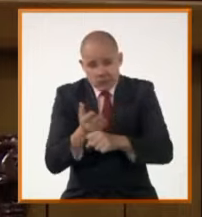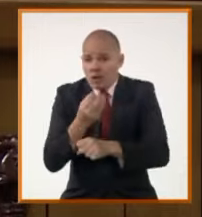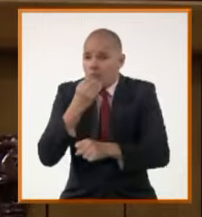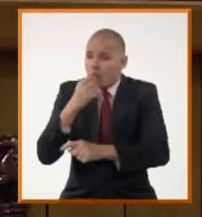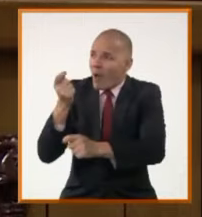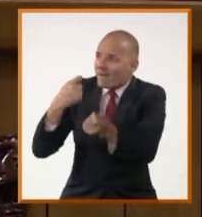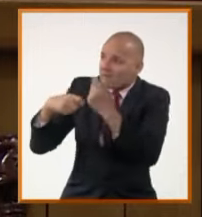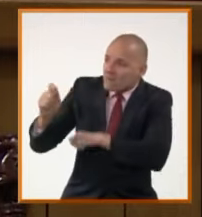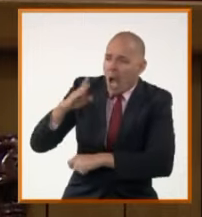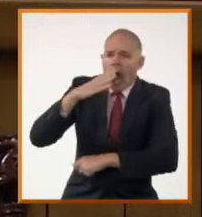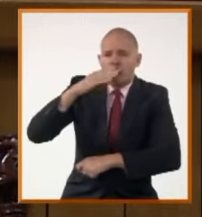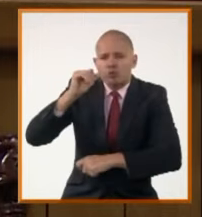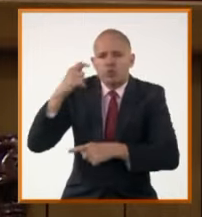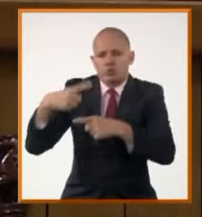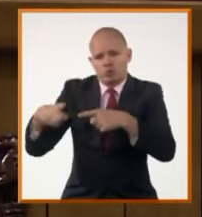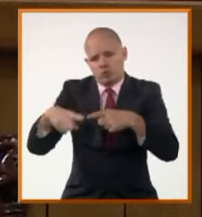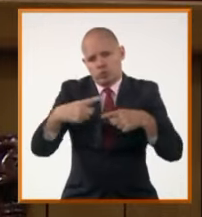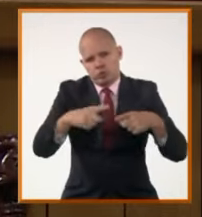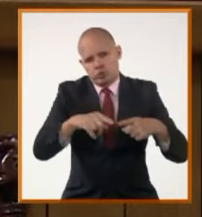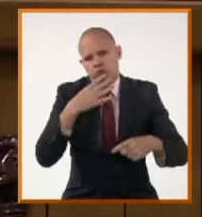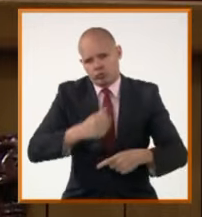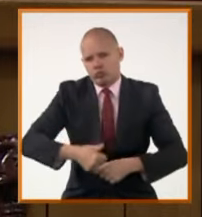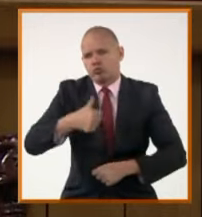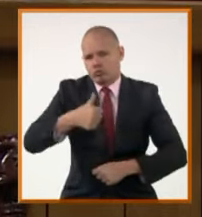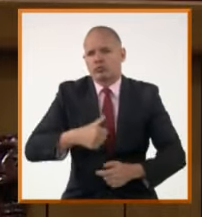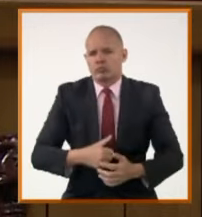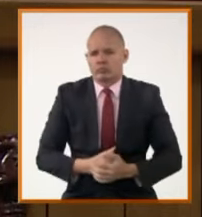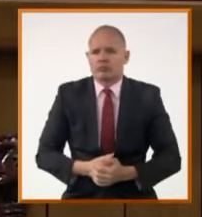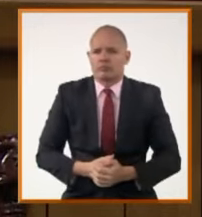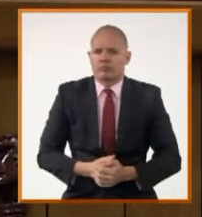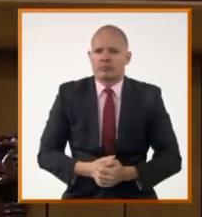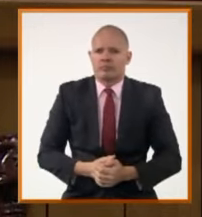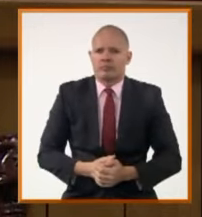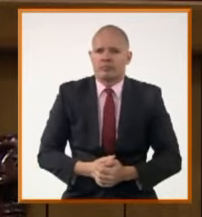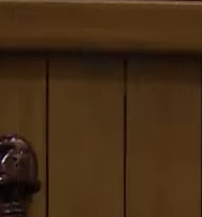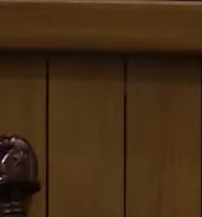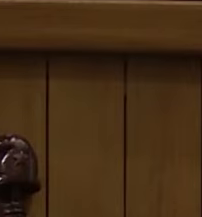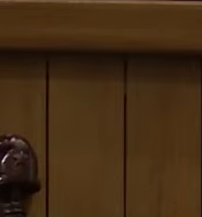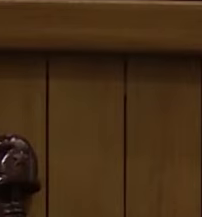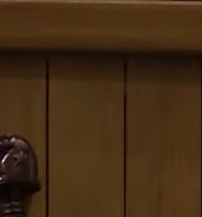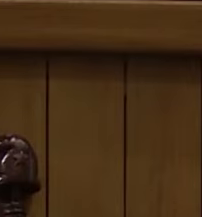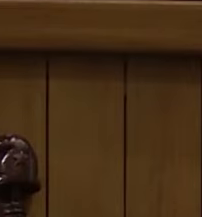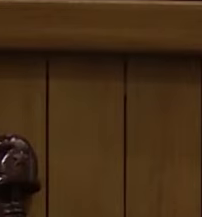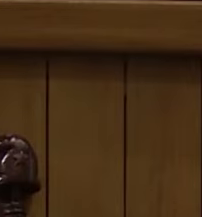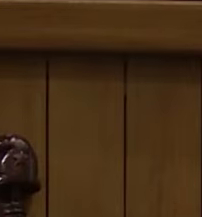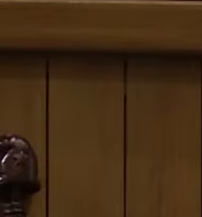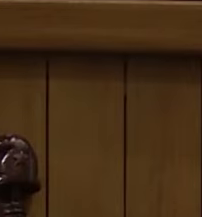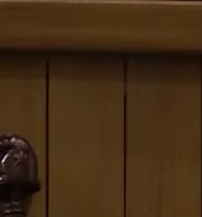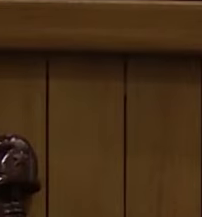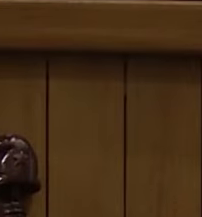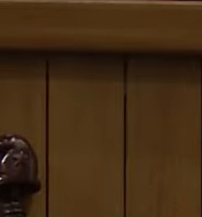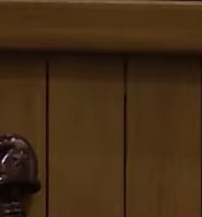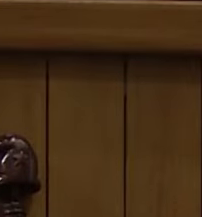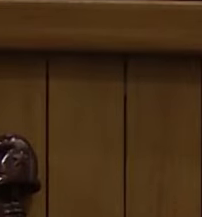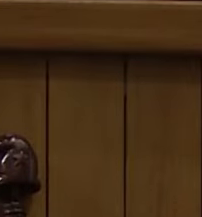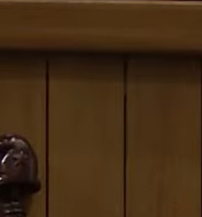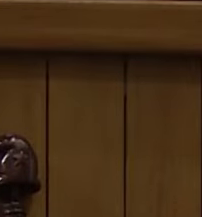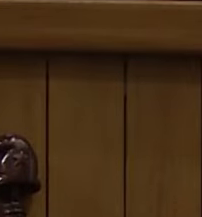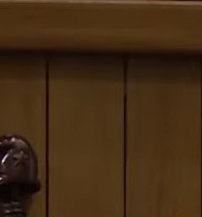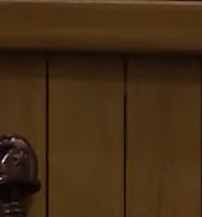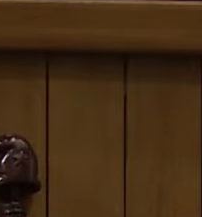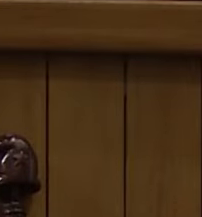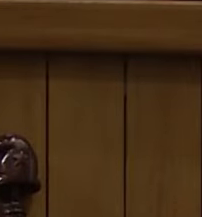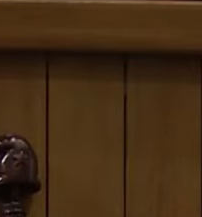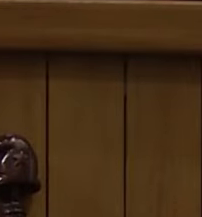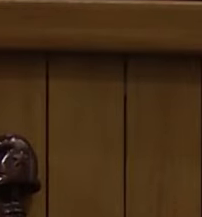mixtas y algunos sectores que tienen la posibilidad, para que ese financiamiento le sirva para ir comprando piezas de repuesto, para